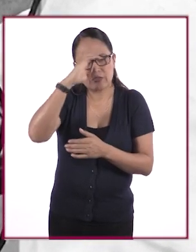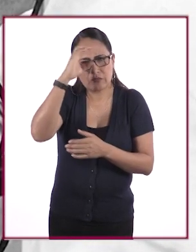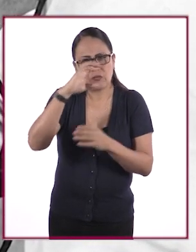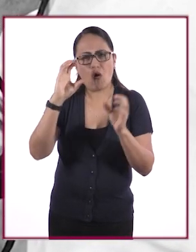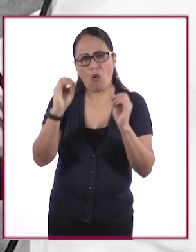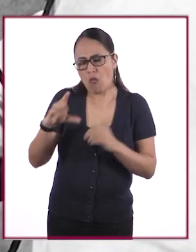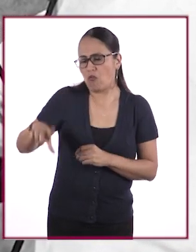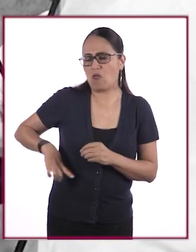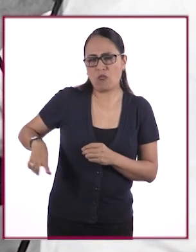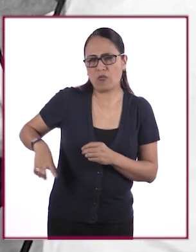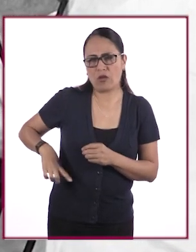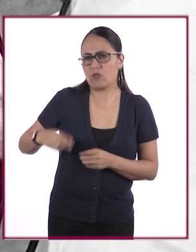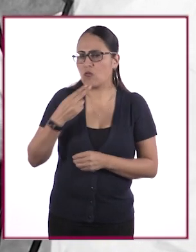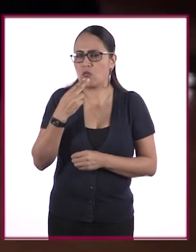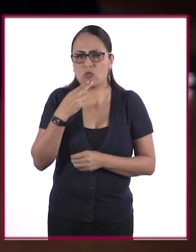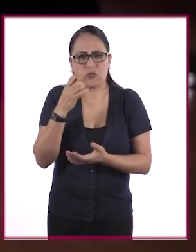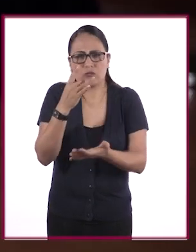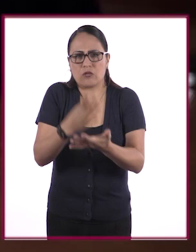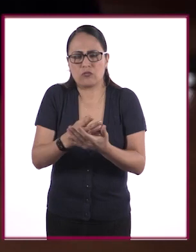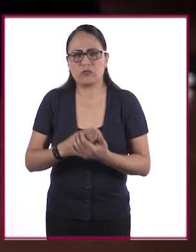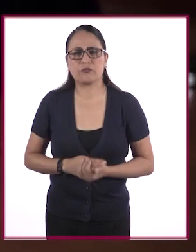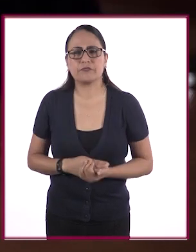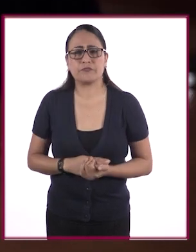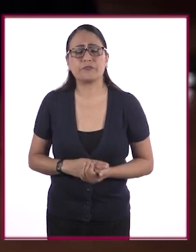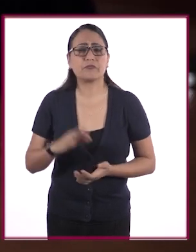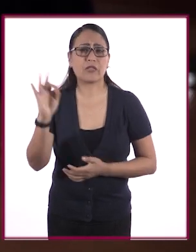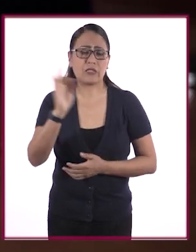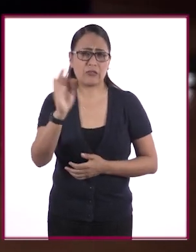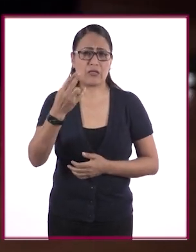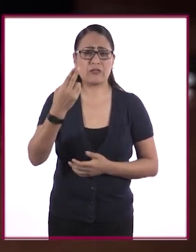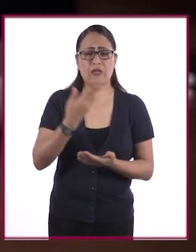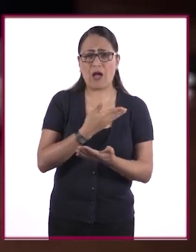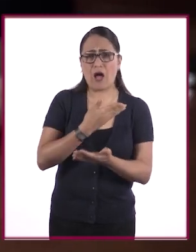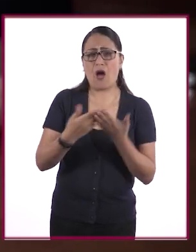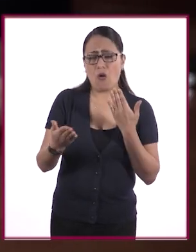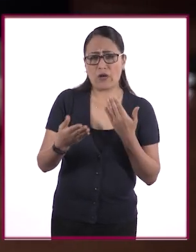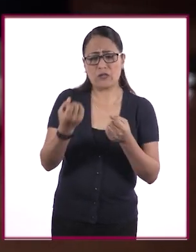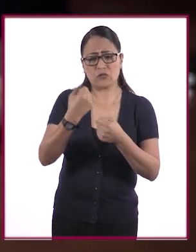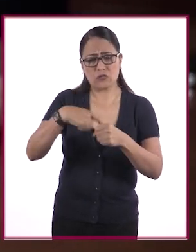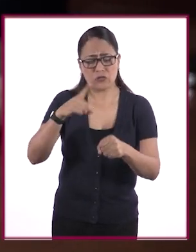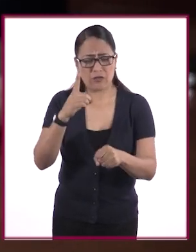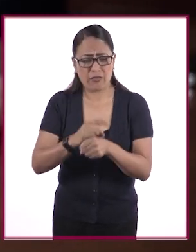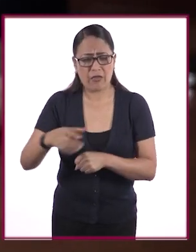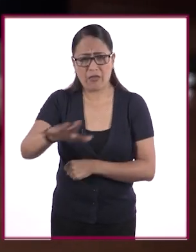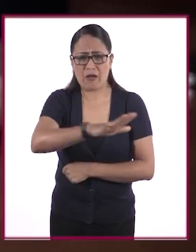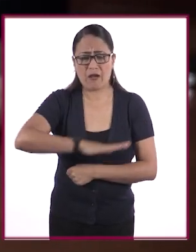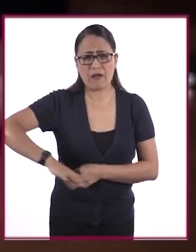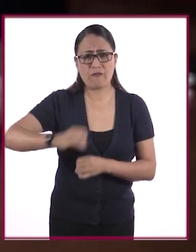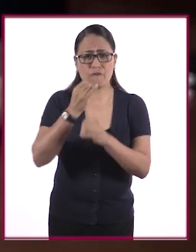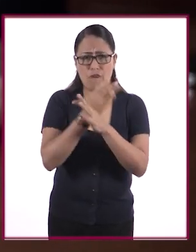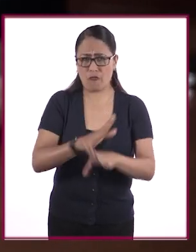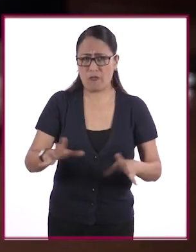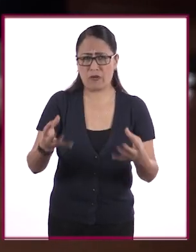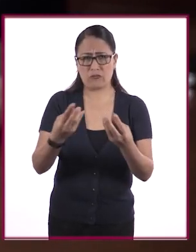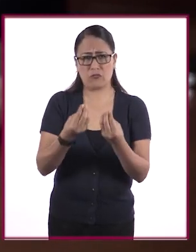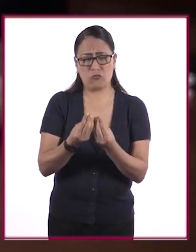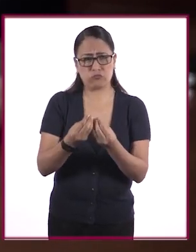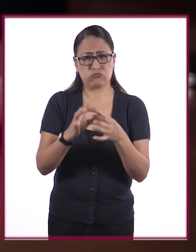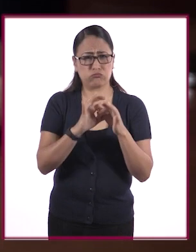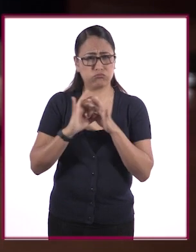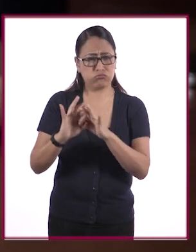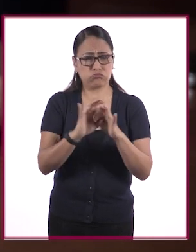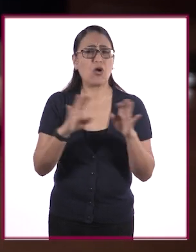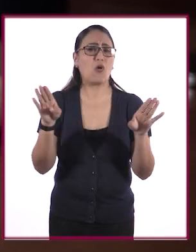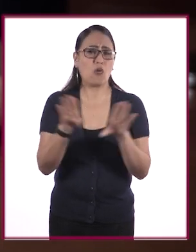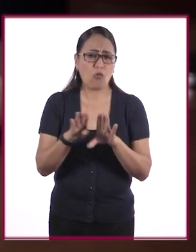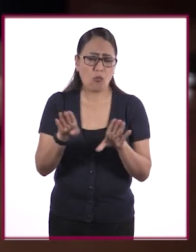o gubernamental. Quizá te preguntes entonces cómo llegamos a la llamada sociedad de la información de la época actual. Para